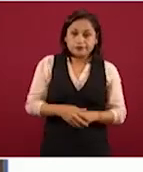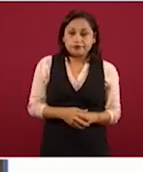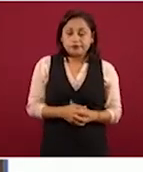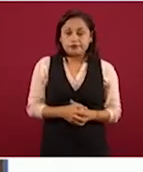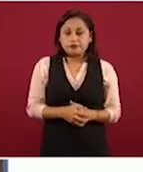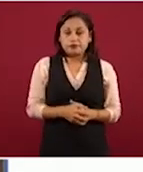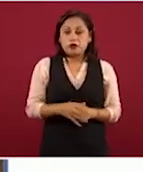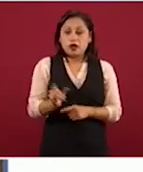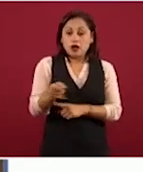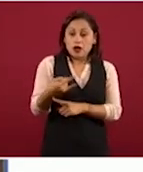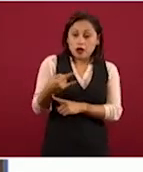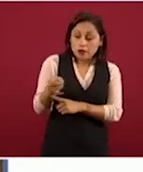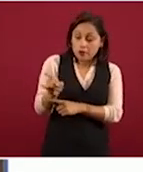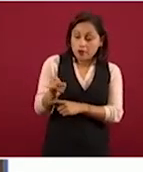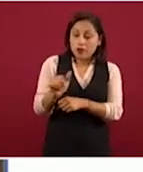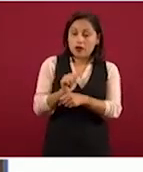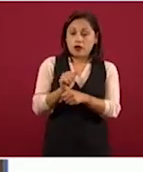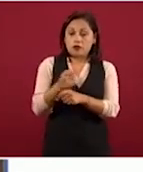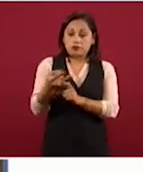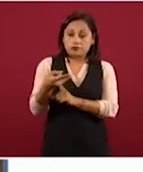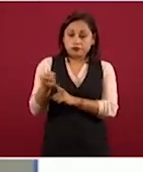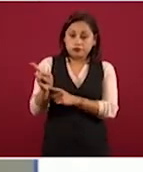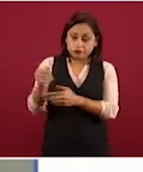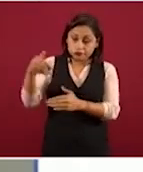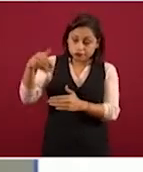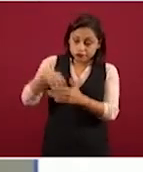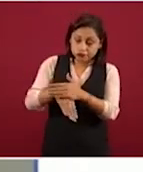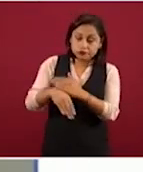En las puertas de los vehículos.